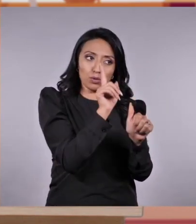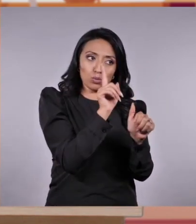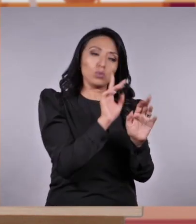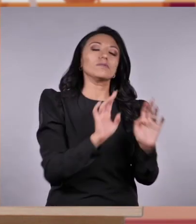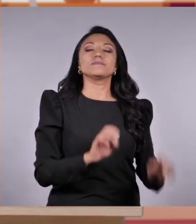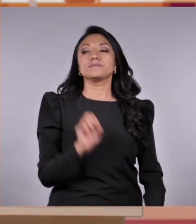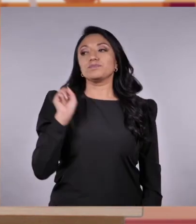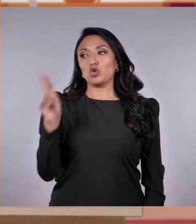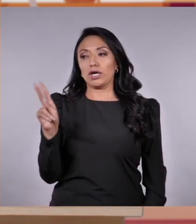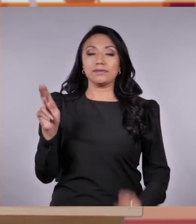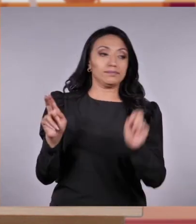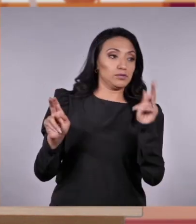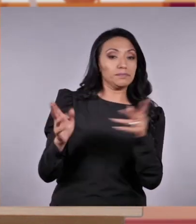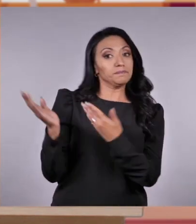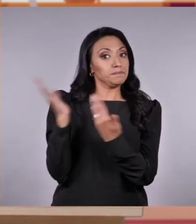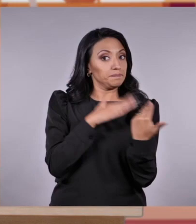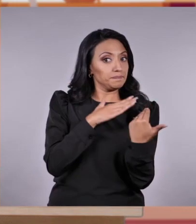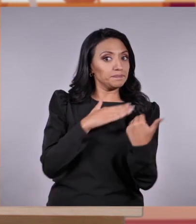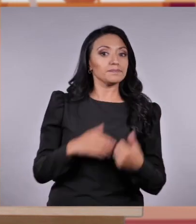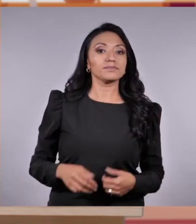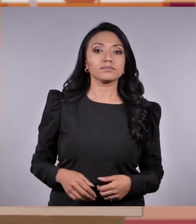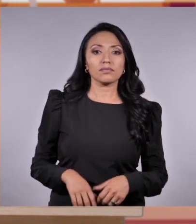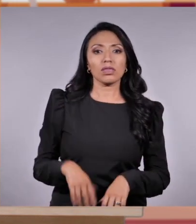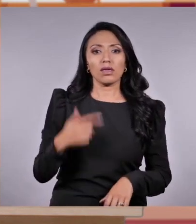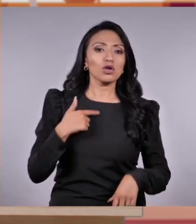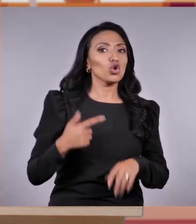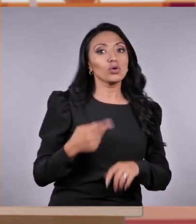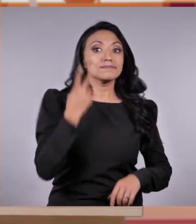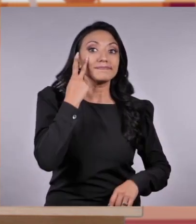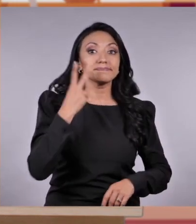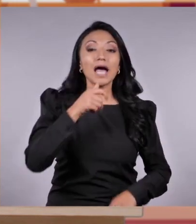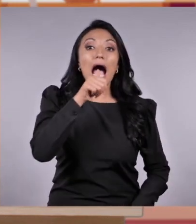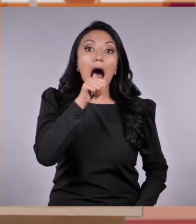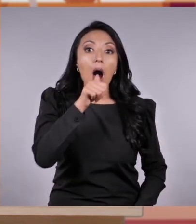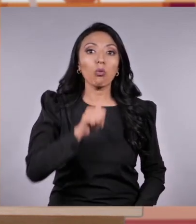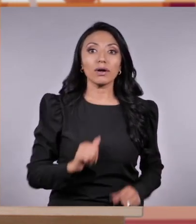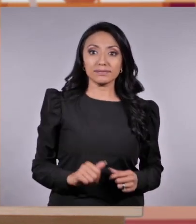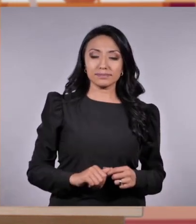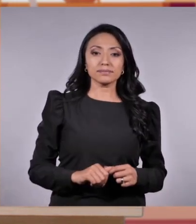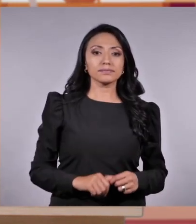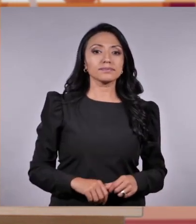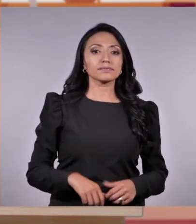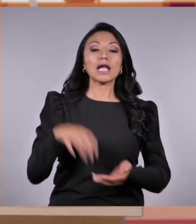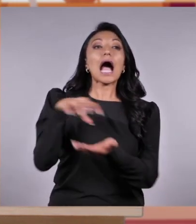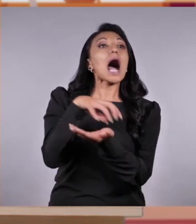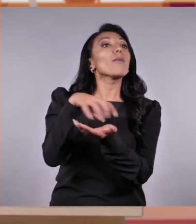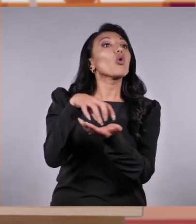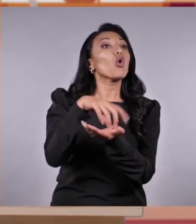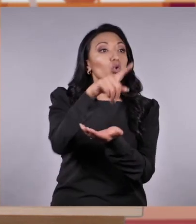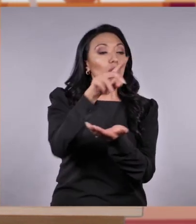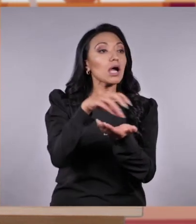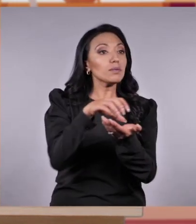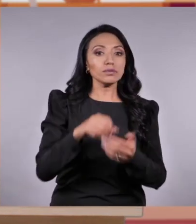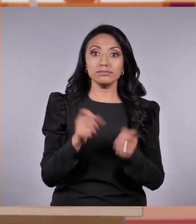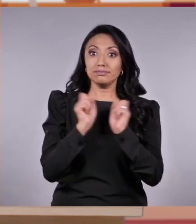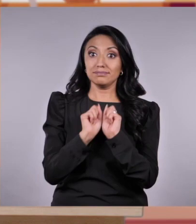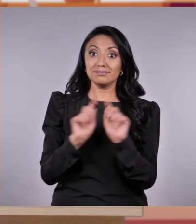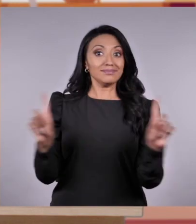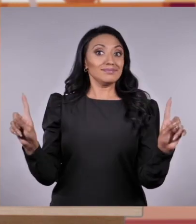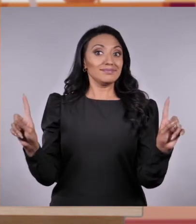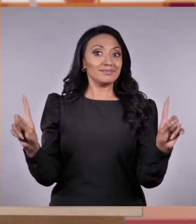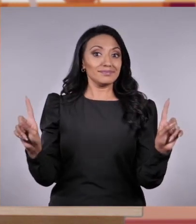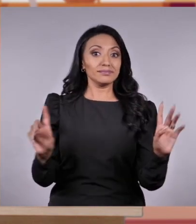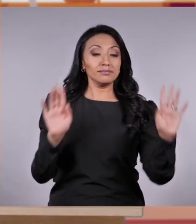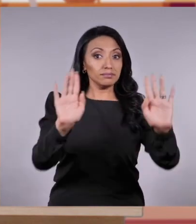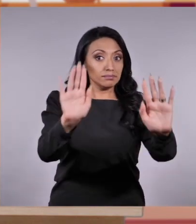¡Ya! Así que vamos a lavarnos, ¿sí? ¡Vamos! A ver, voy a ver si hay agua. ¡Ah, no, sí hay agua! ¡Con jabón, Eli! ¡Ya regreso, sí!